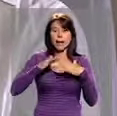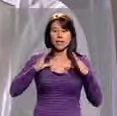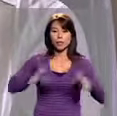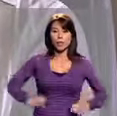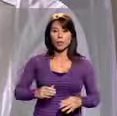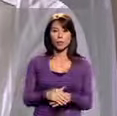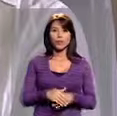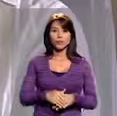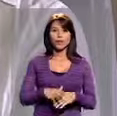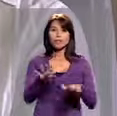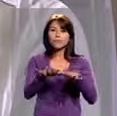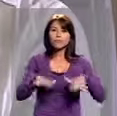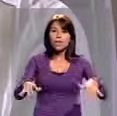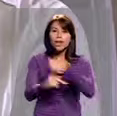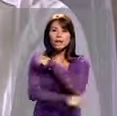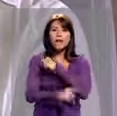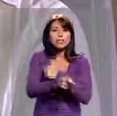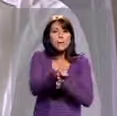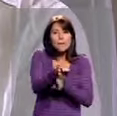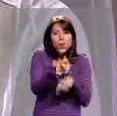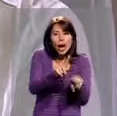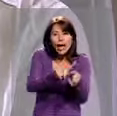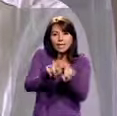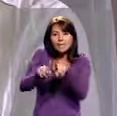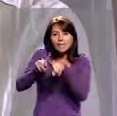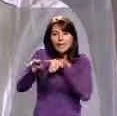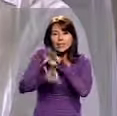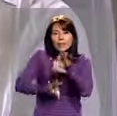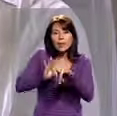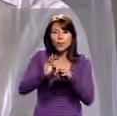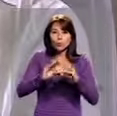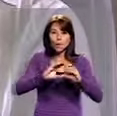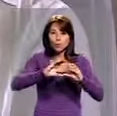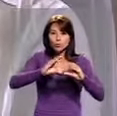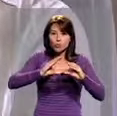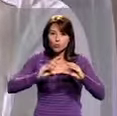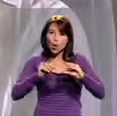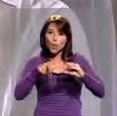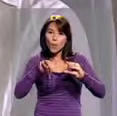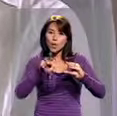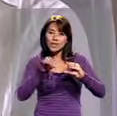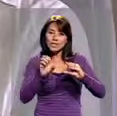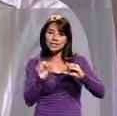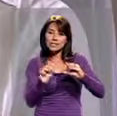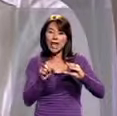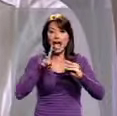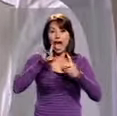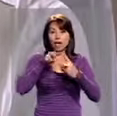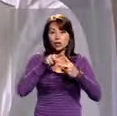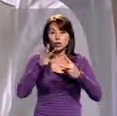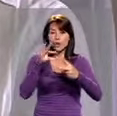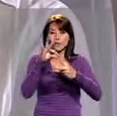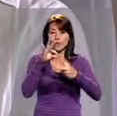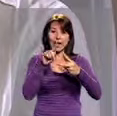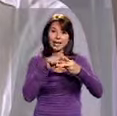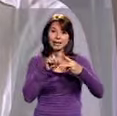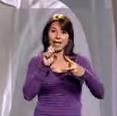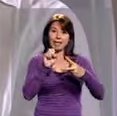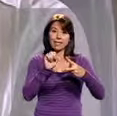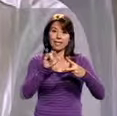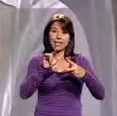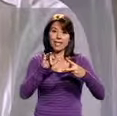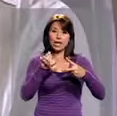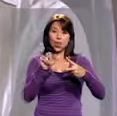Bueno, en el país ha habido poca variedad de prótesis. Ha habido dos tipos principales, unos que son